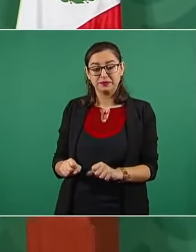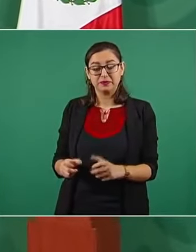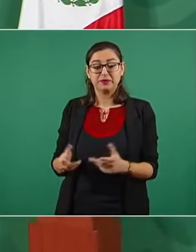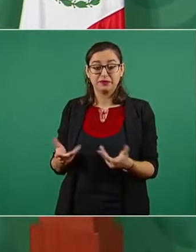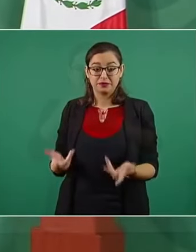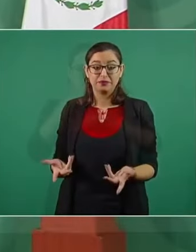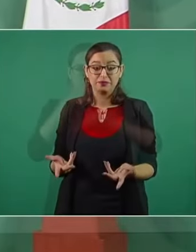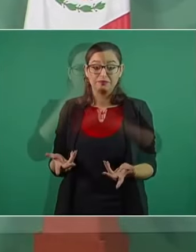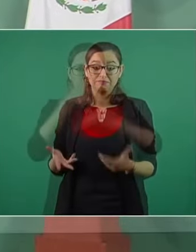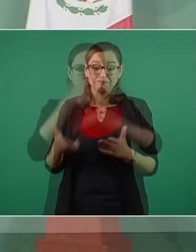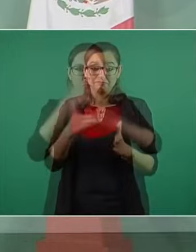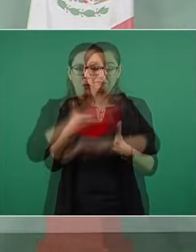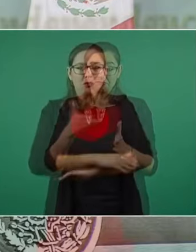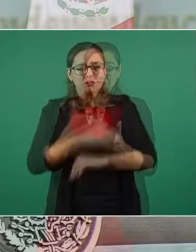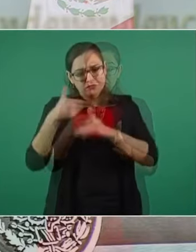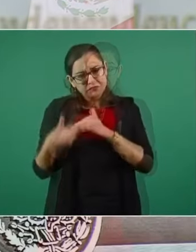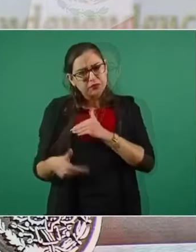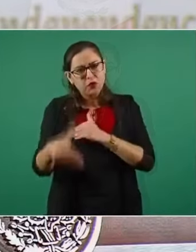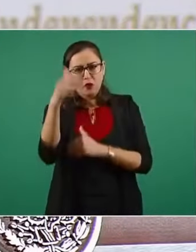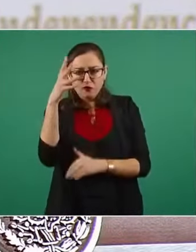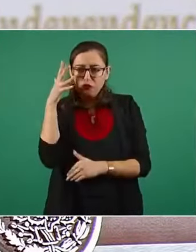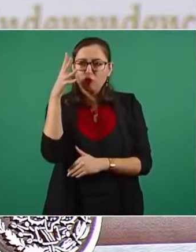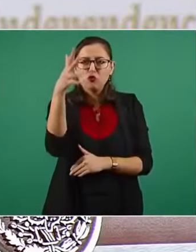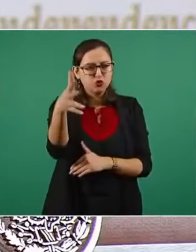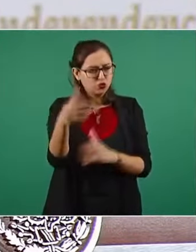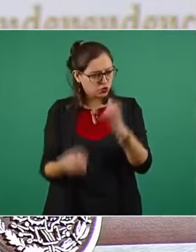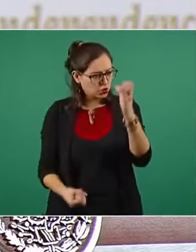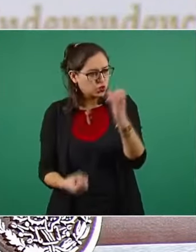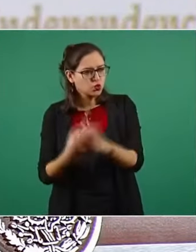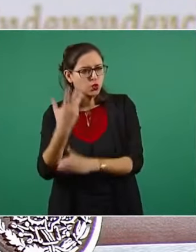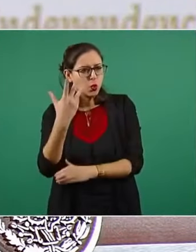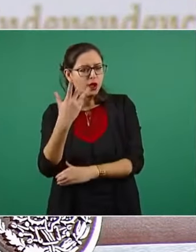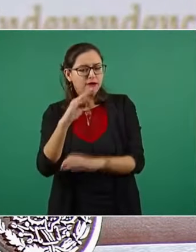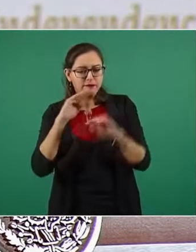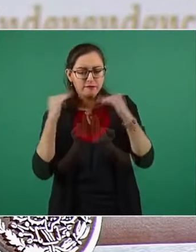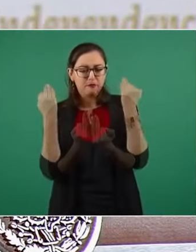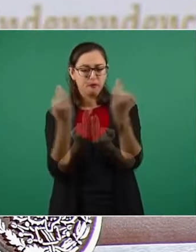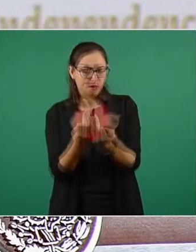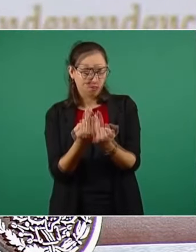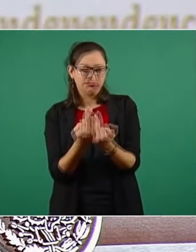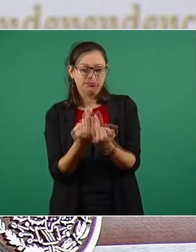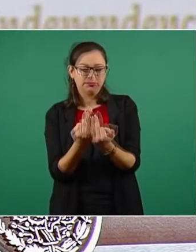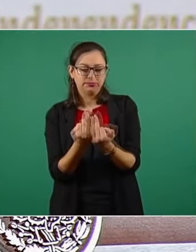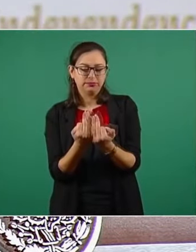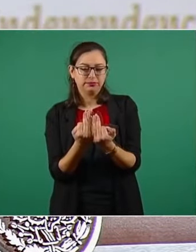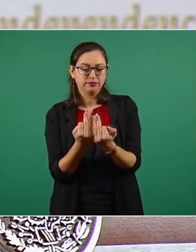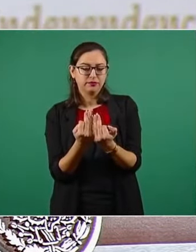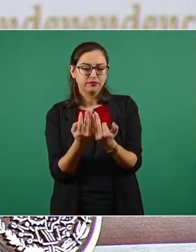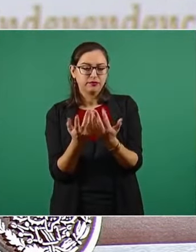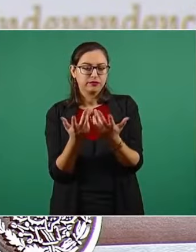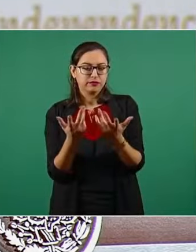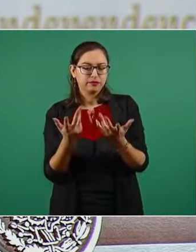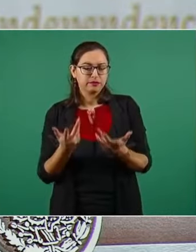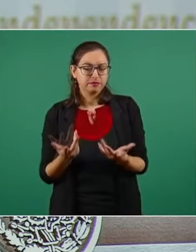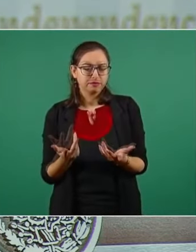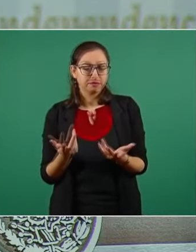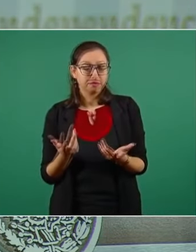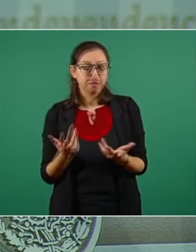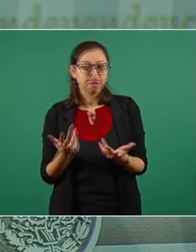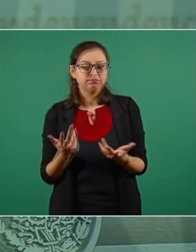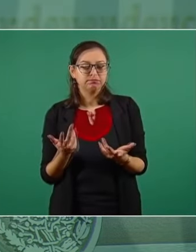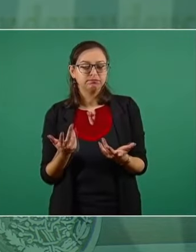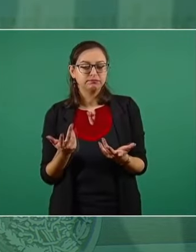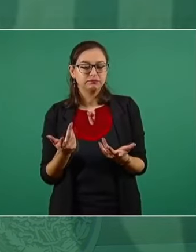invasión, durante la conquista. No condenando sólo el autoritarismo,